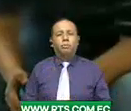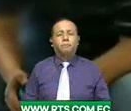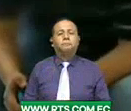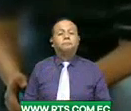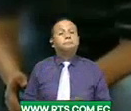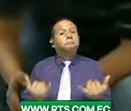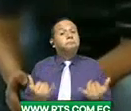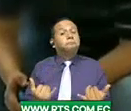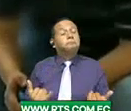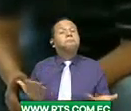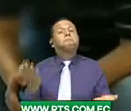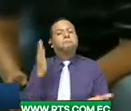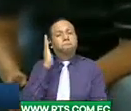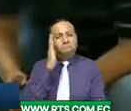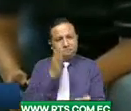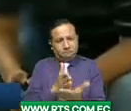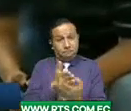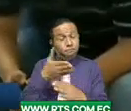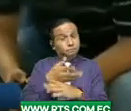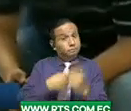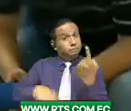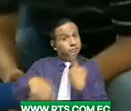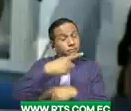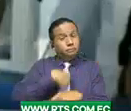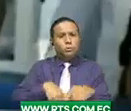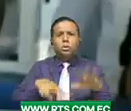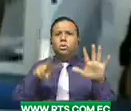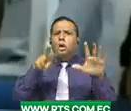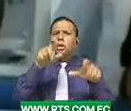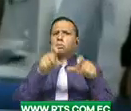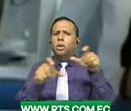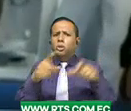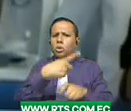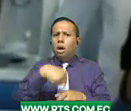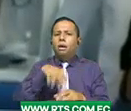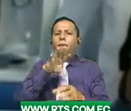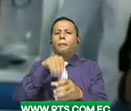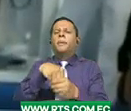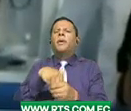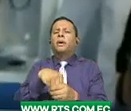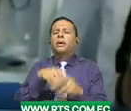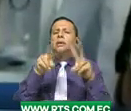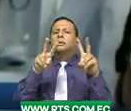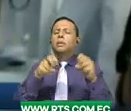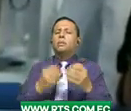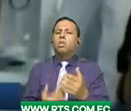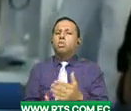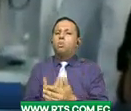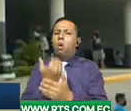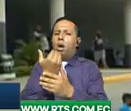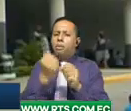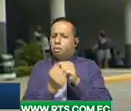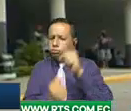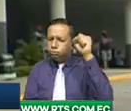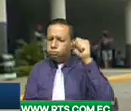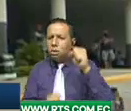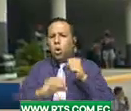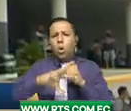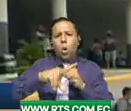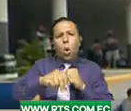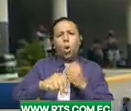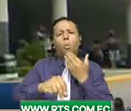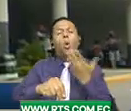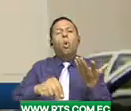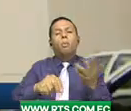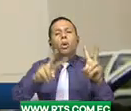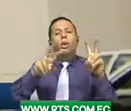Es momento de una pausa, pero al volver, 7 personas que estarían implicadas en un nuevo caso de peculado en el hospital del IES